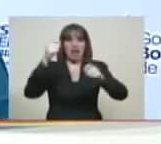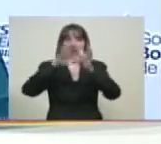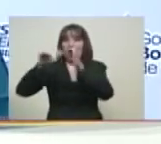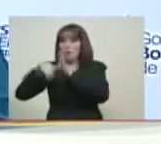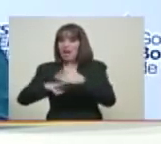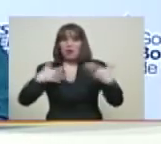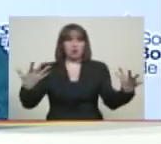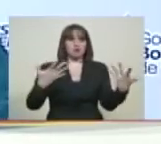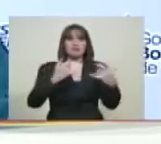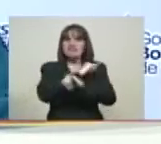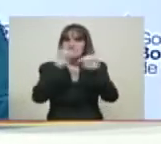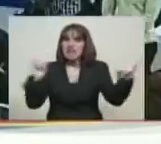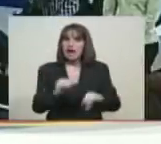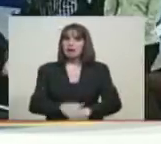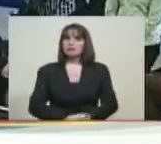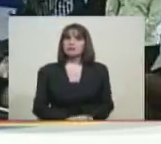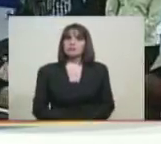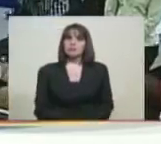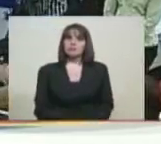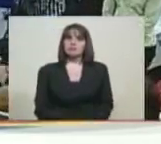rodera contra el pueblo